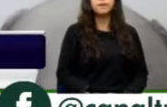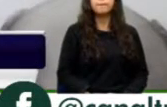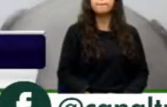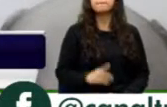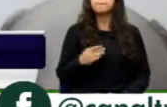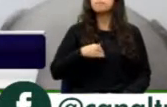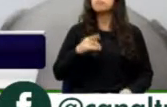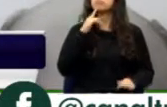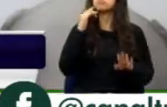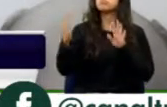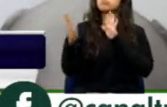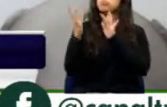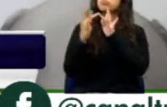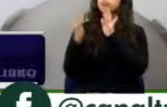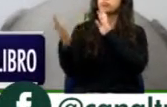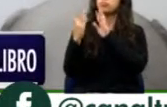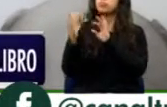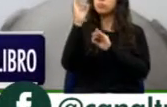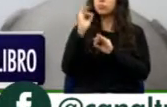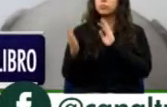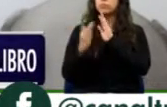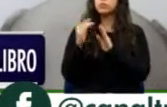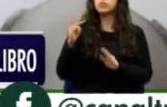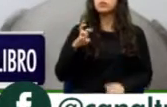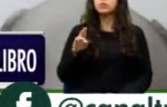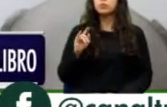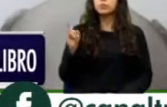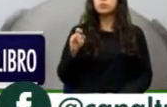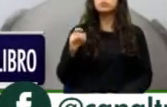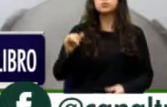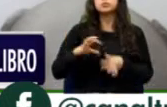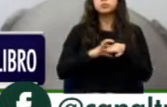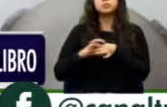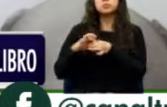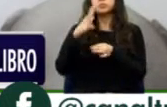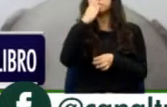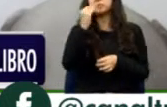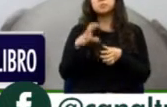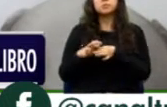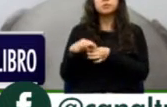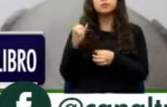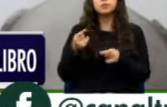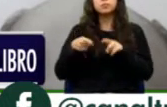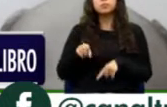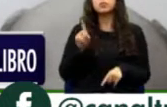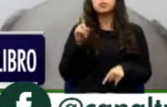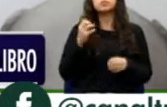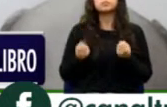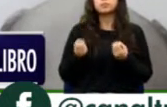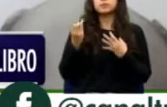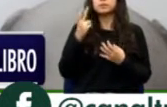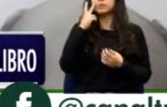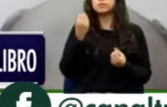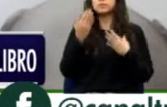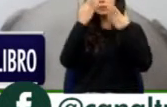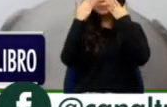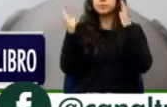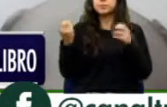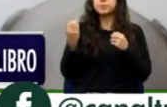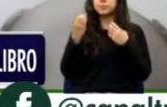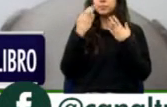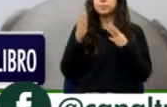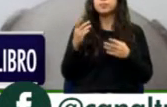brujos y brujas de la región, de los pactos siniestros, y hay uno que es bastante